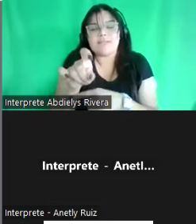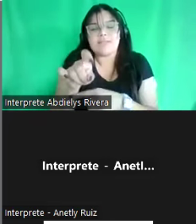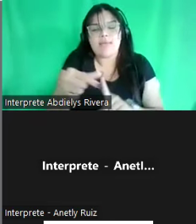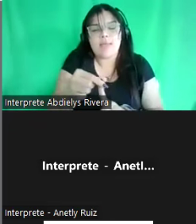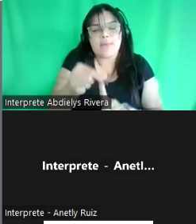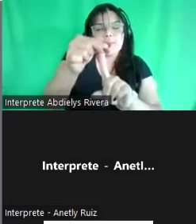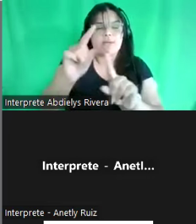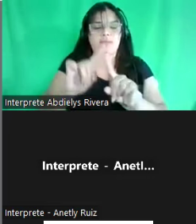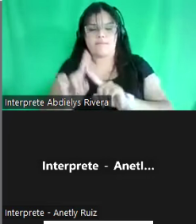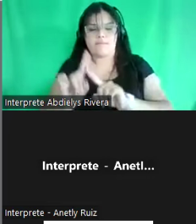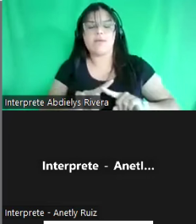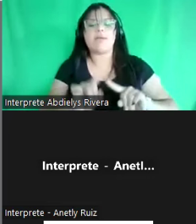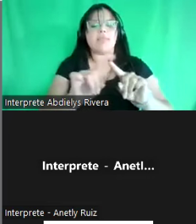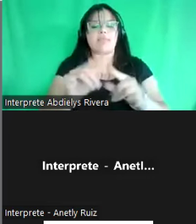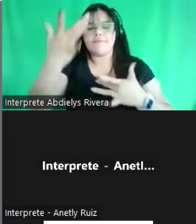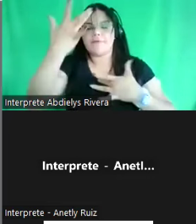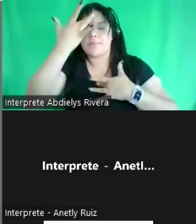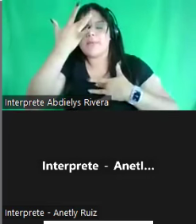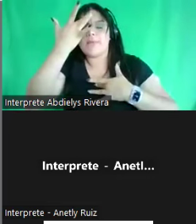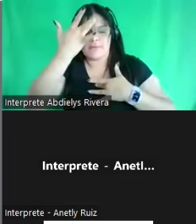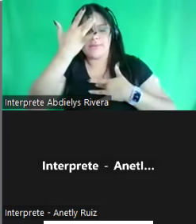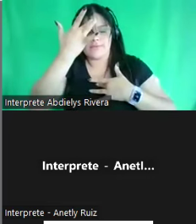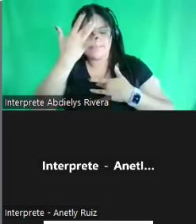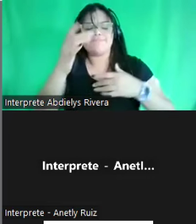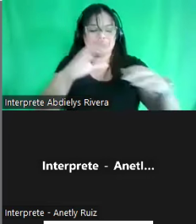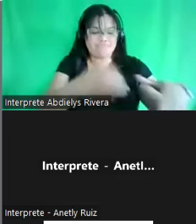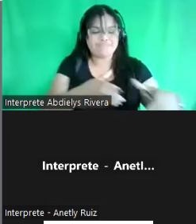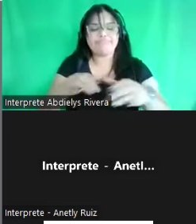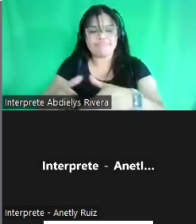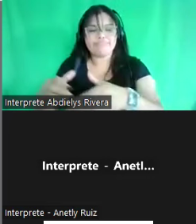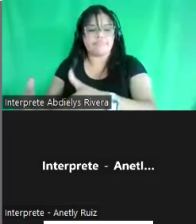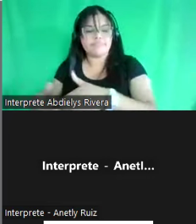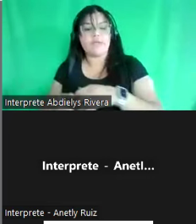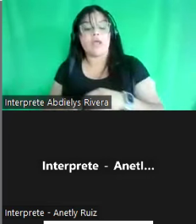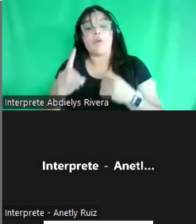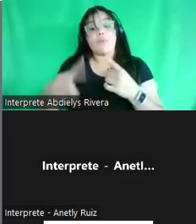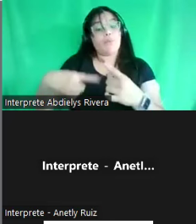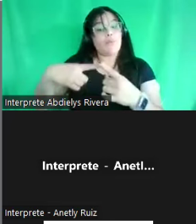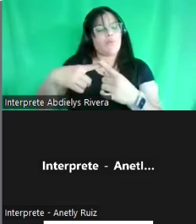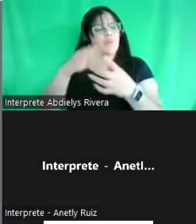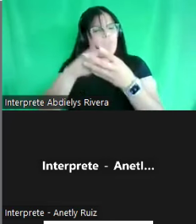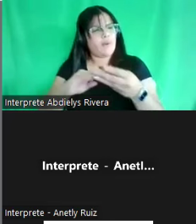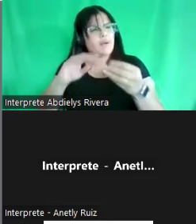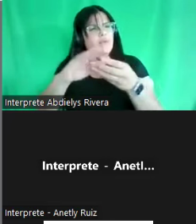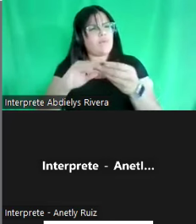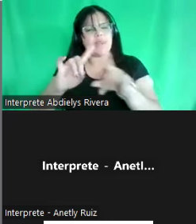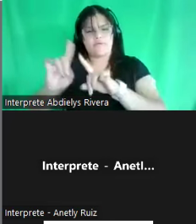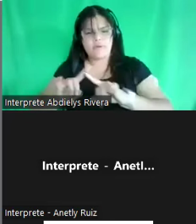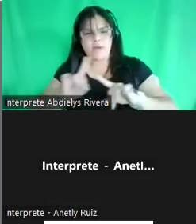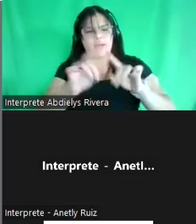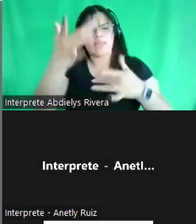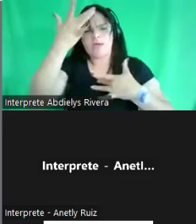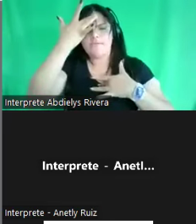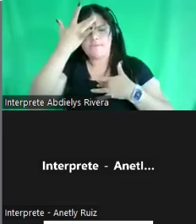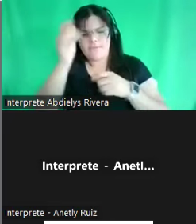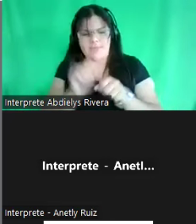diferentes condiciones crónicas. Cuando hablamos en los escenarios clínicos de enfermedades crónicas, podemos hablar de,